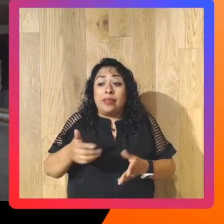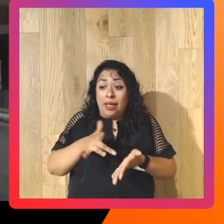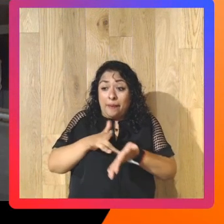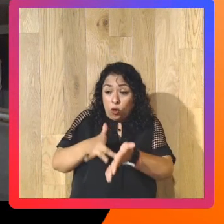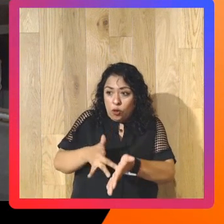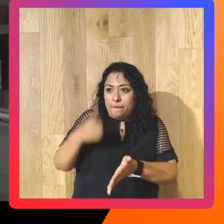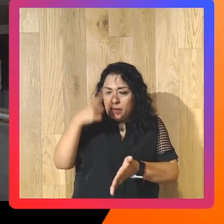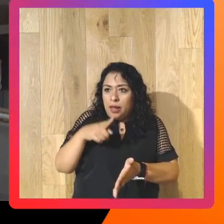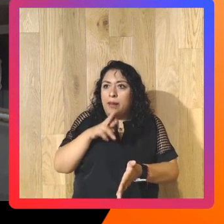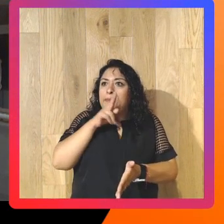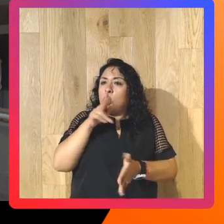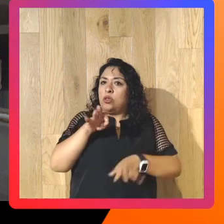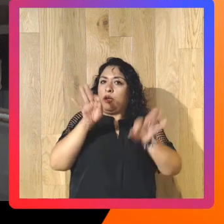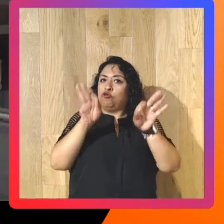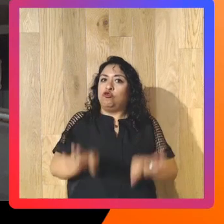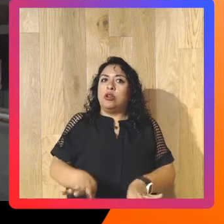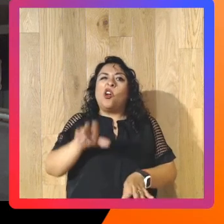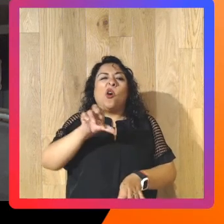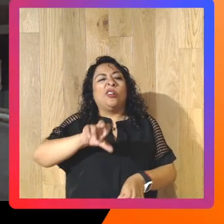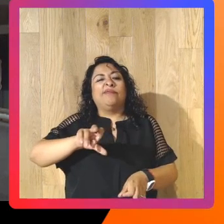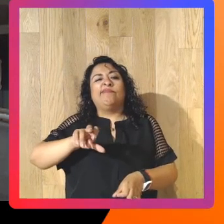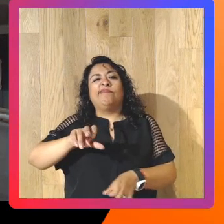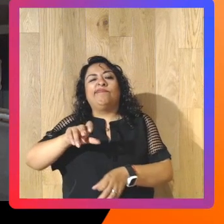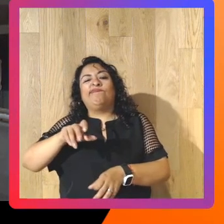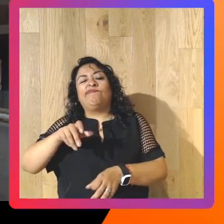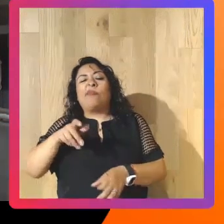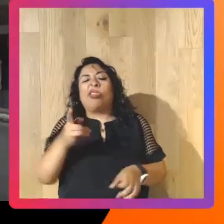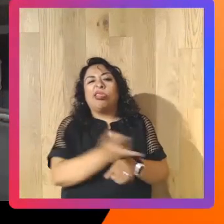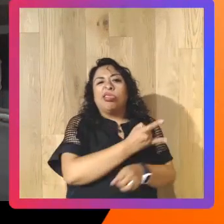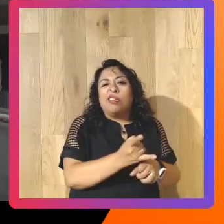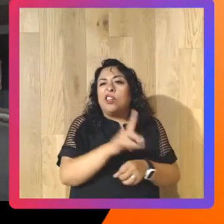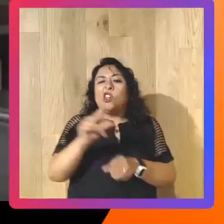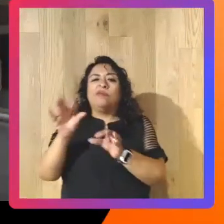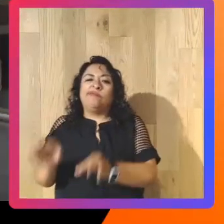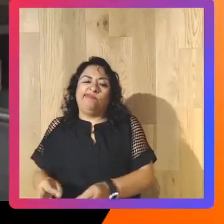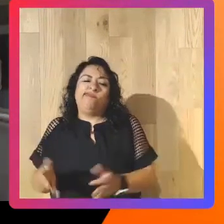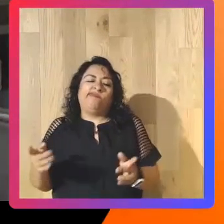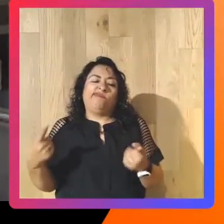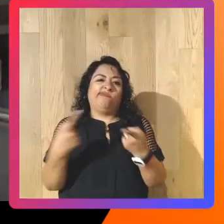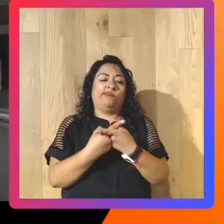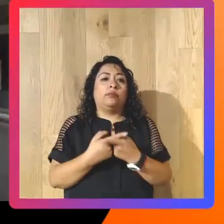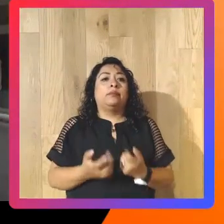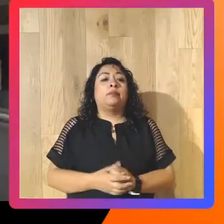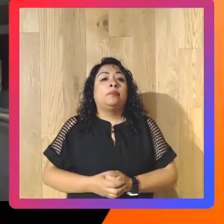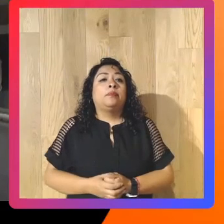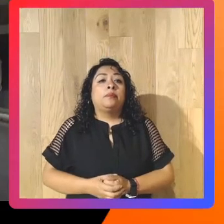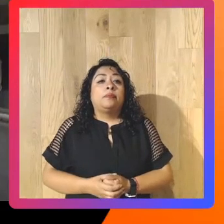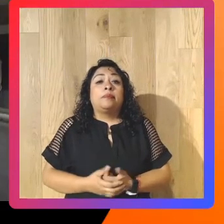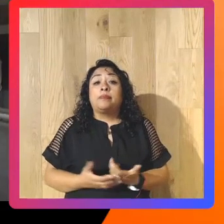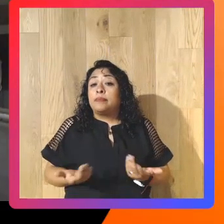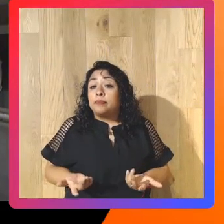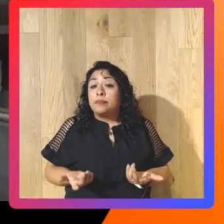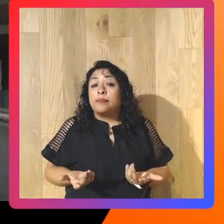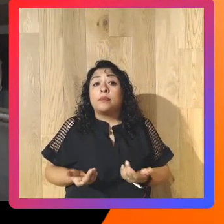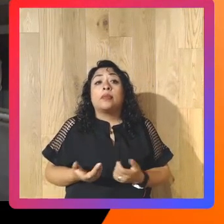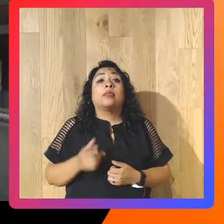la formalidad laboral y hoy están siendo para lo primero y no para la formalidad laboral. Y bueno,